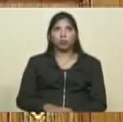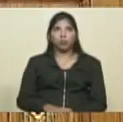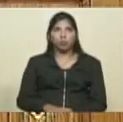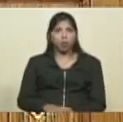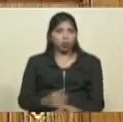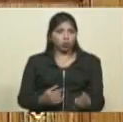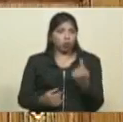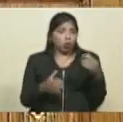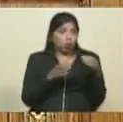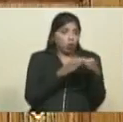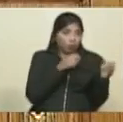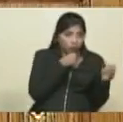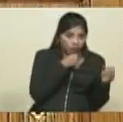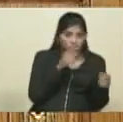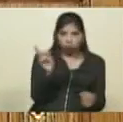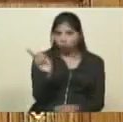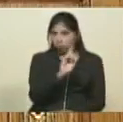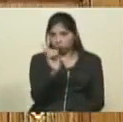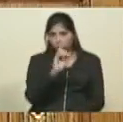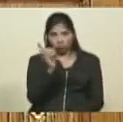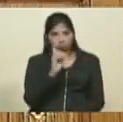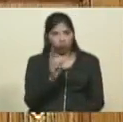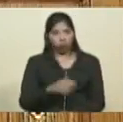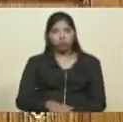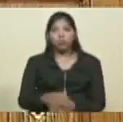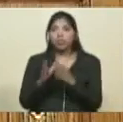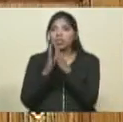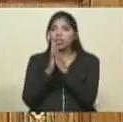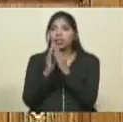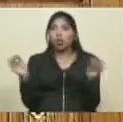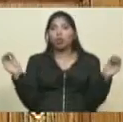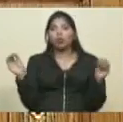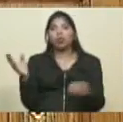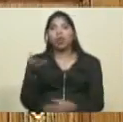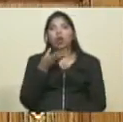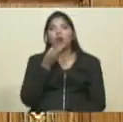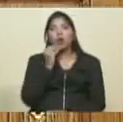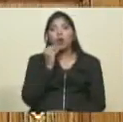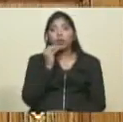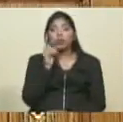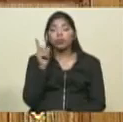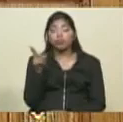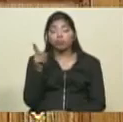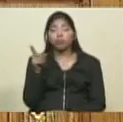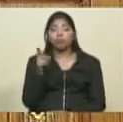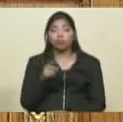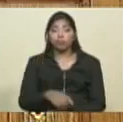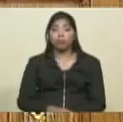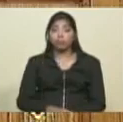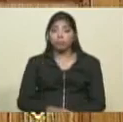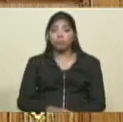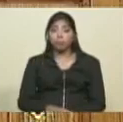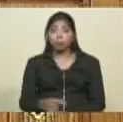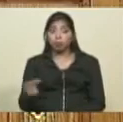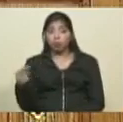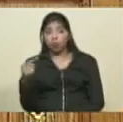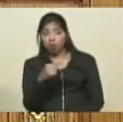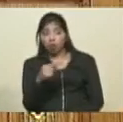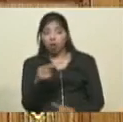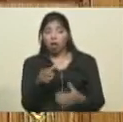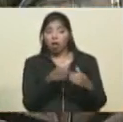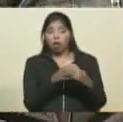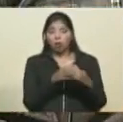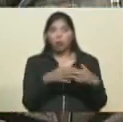mayores como nosotros y las mayores, sino también para la juventud, que precisamente es un referente que les tiene que